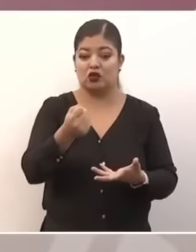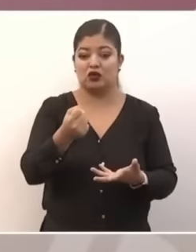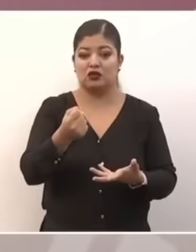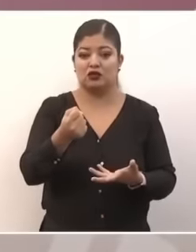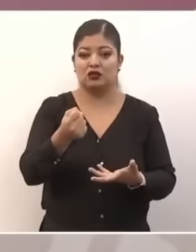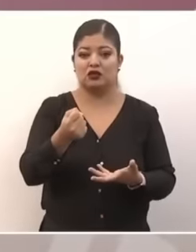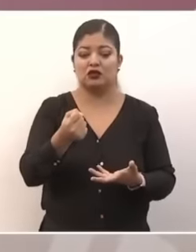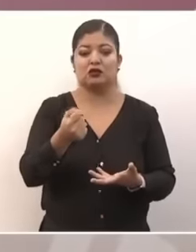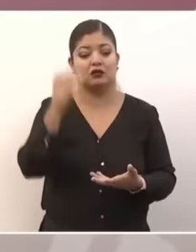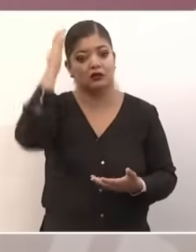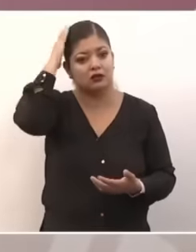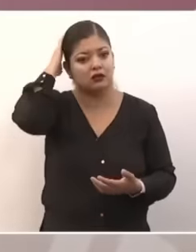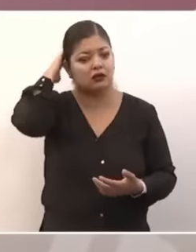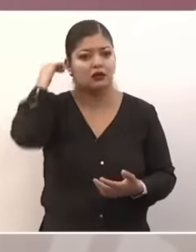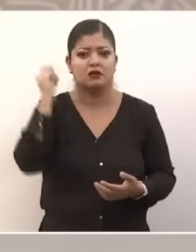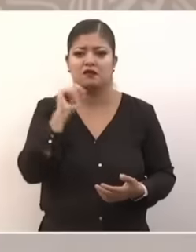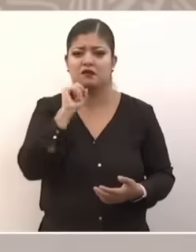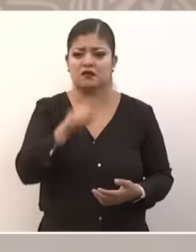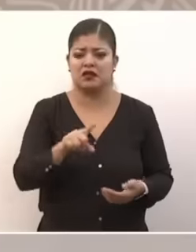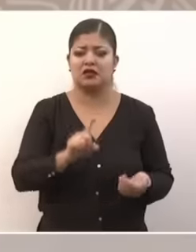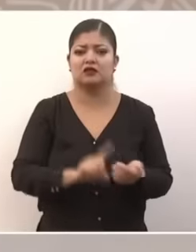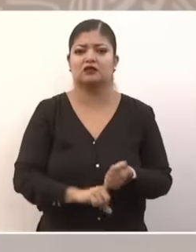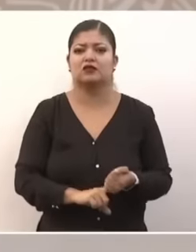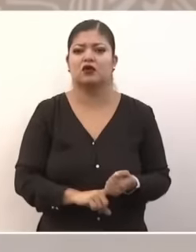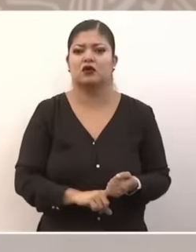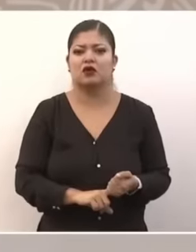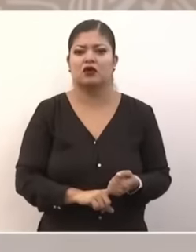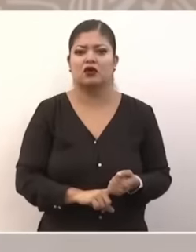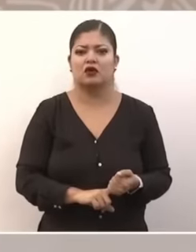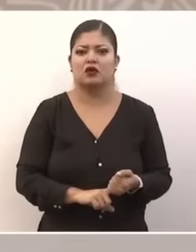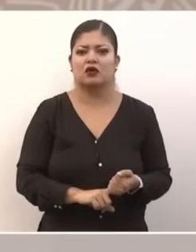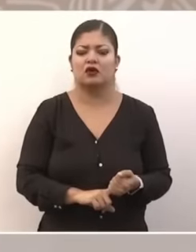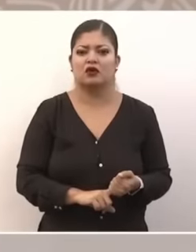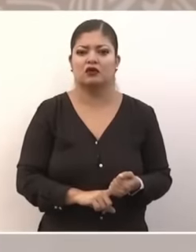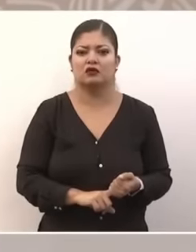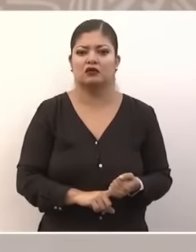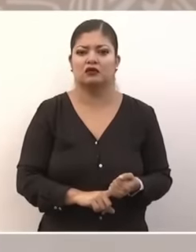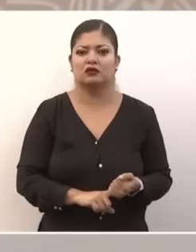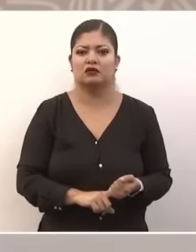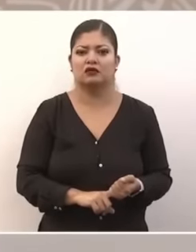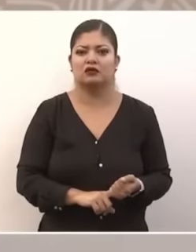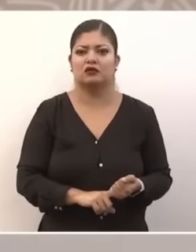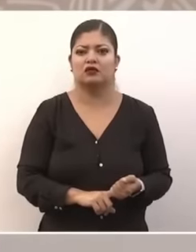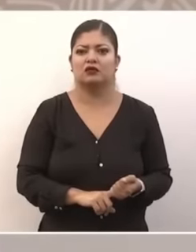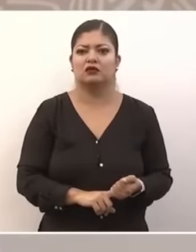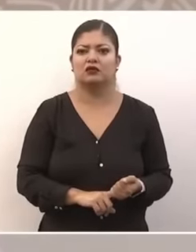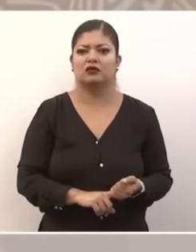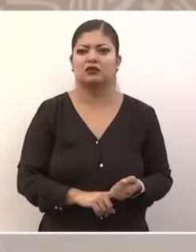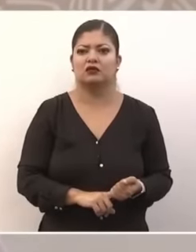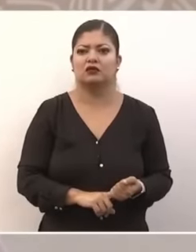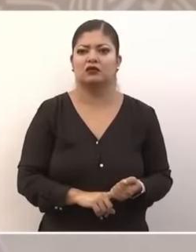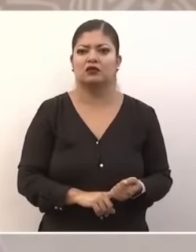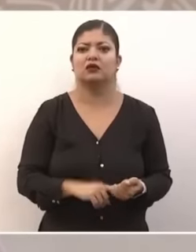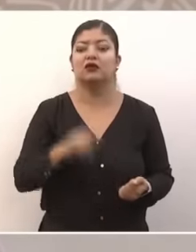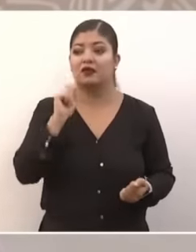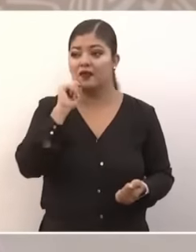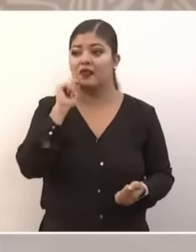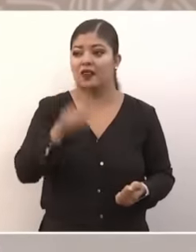Y hubiese significado, pues